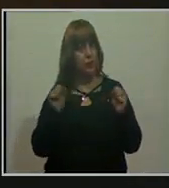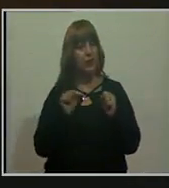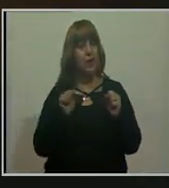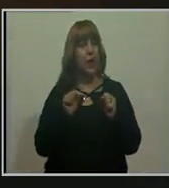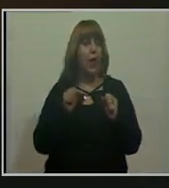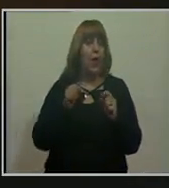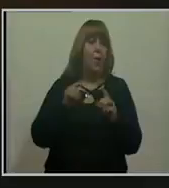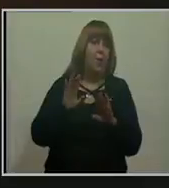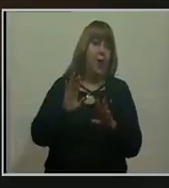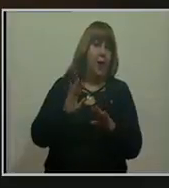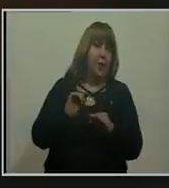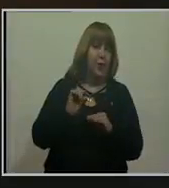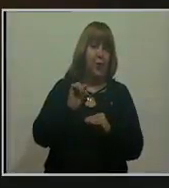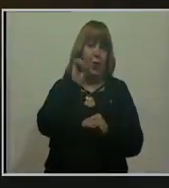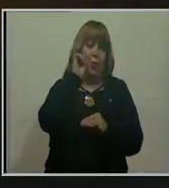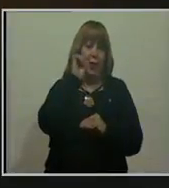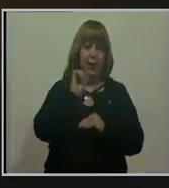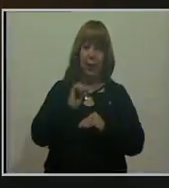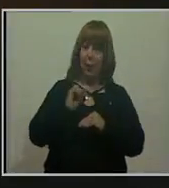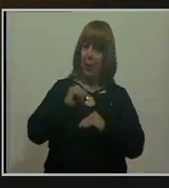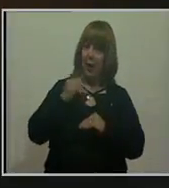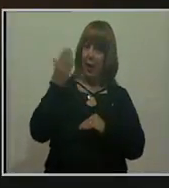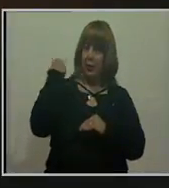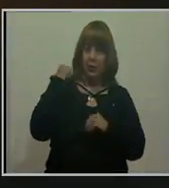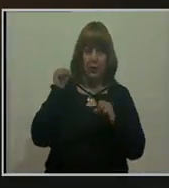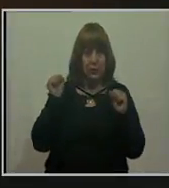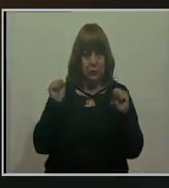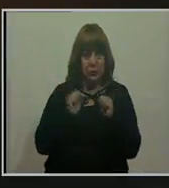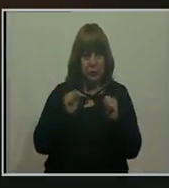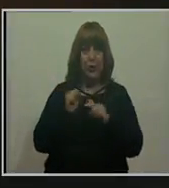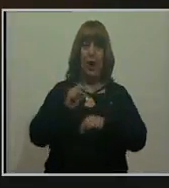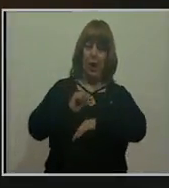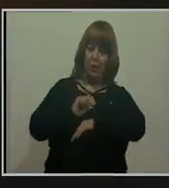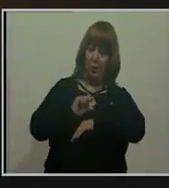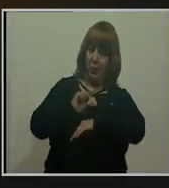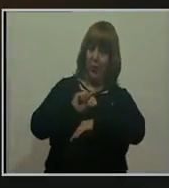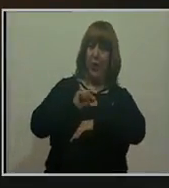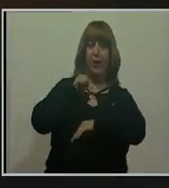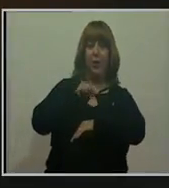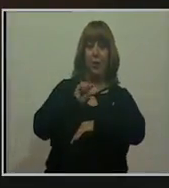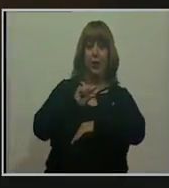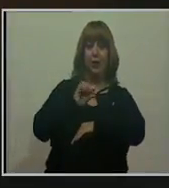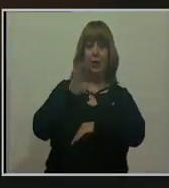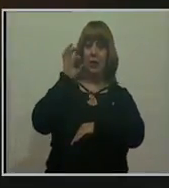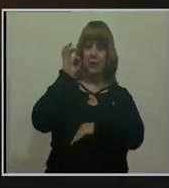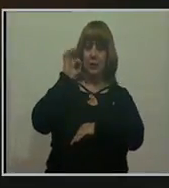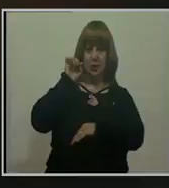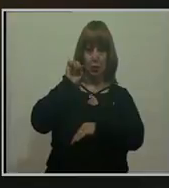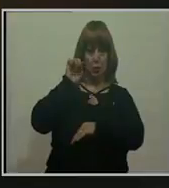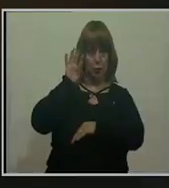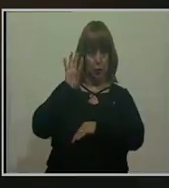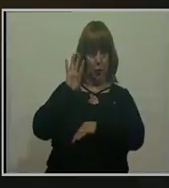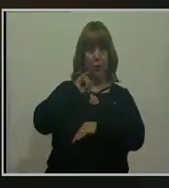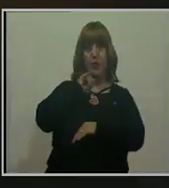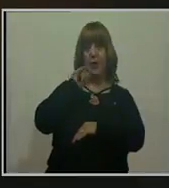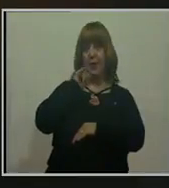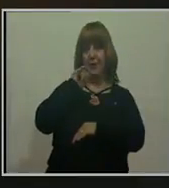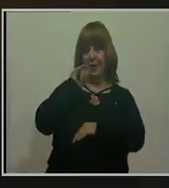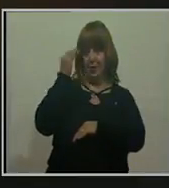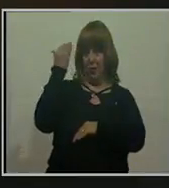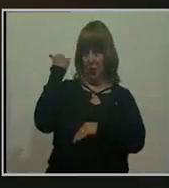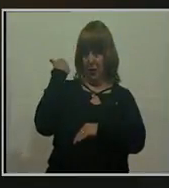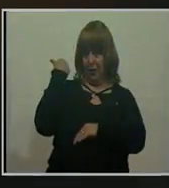es levemente superior a lo que teníamos ayer cuando llegamos, que teníamos 0 grados 4 décimas.